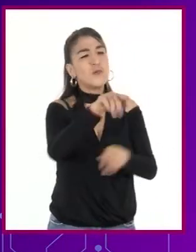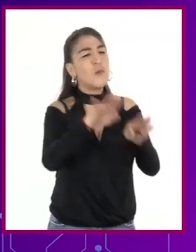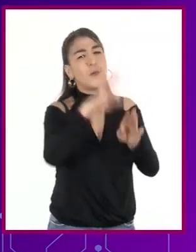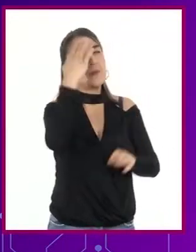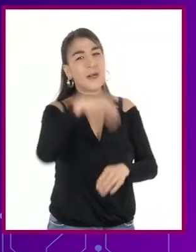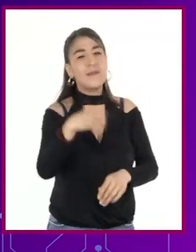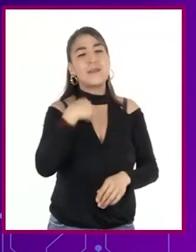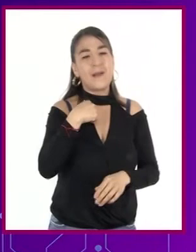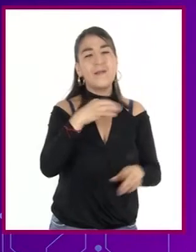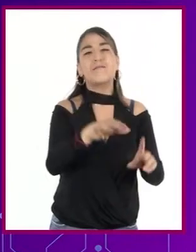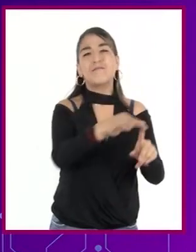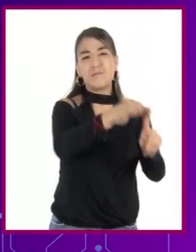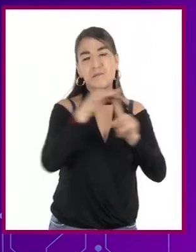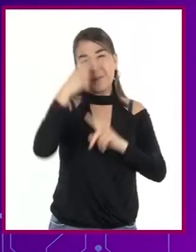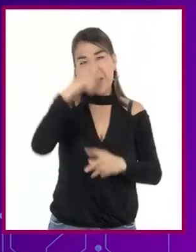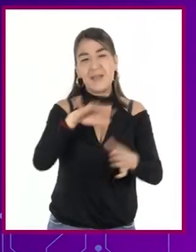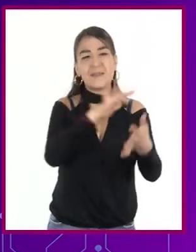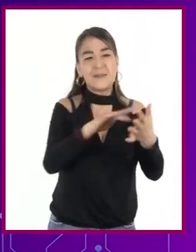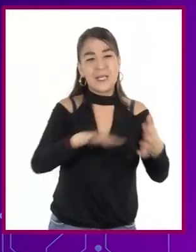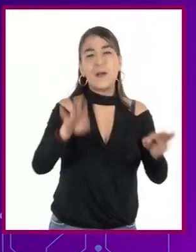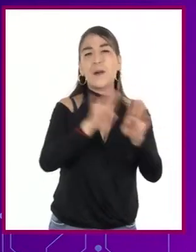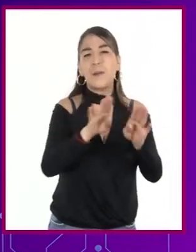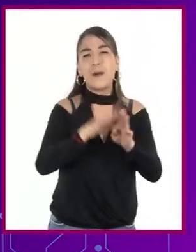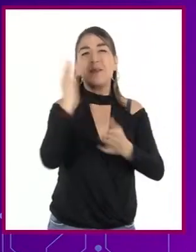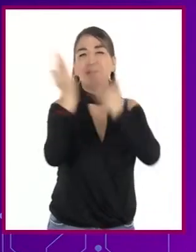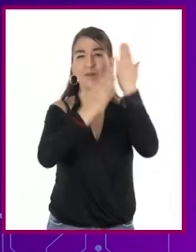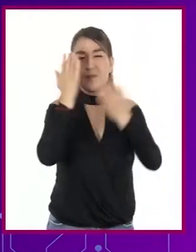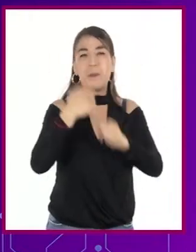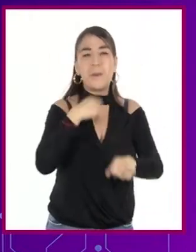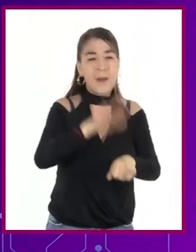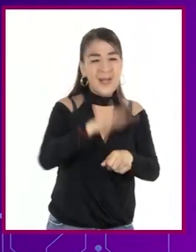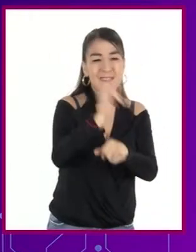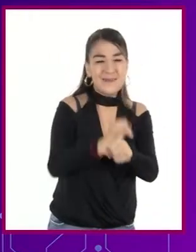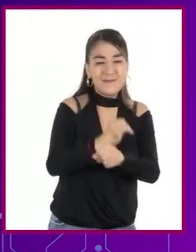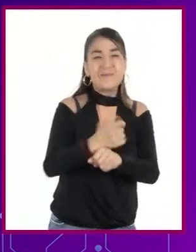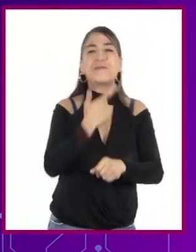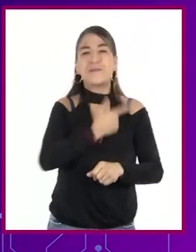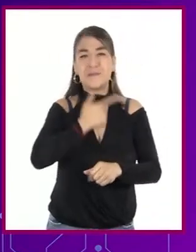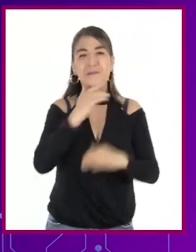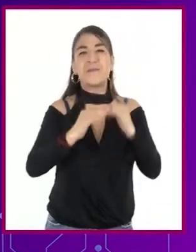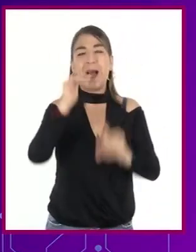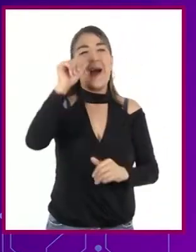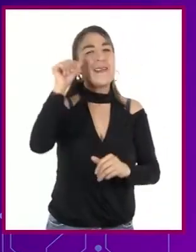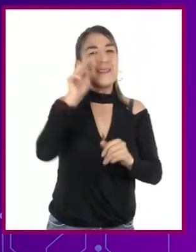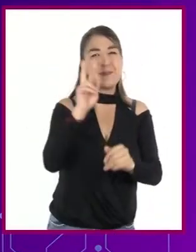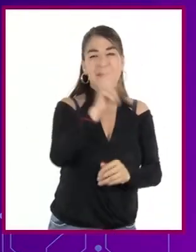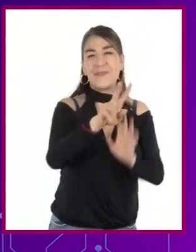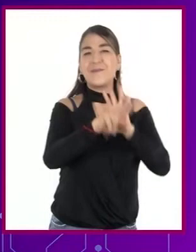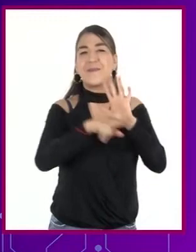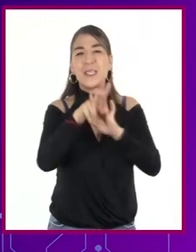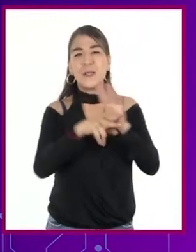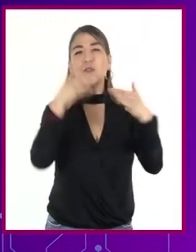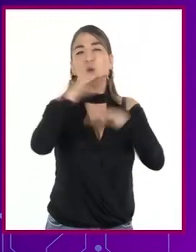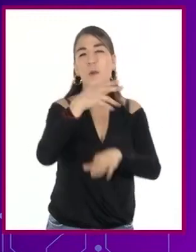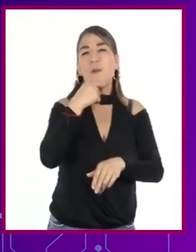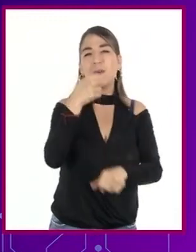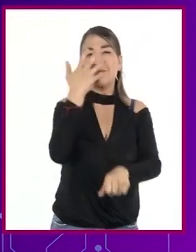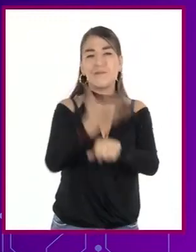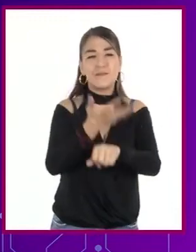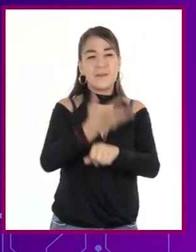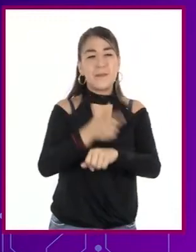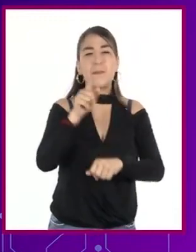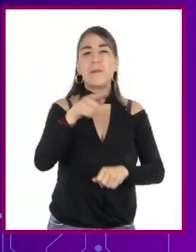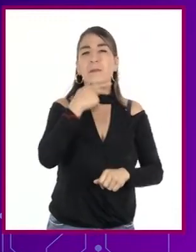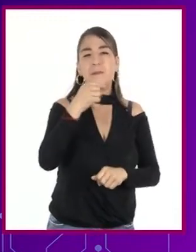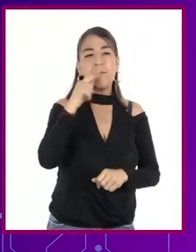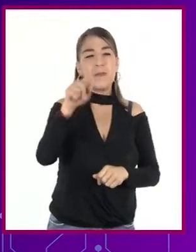Lo escogí para la clase abierta de fin de mes. Y entre más investigo, más me emociona. Ayer vi un video sobre un estadounidense, Bayard